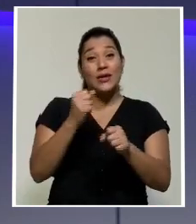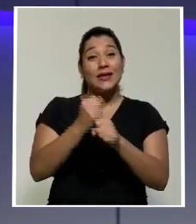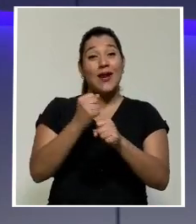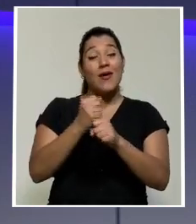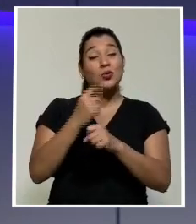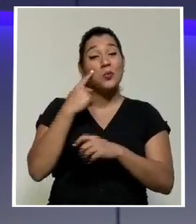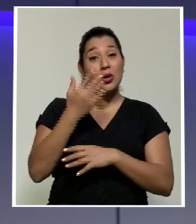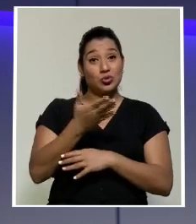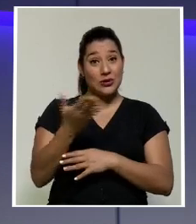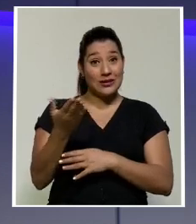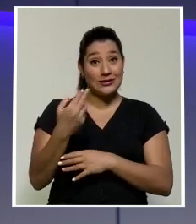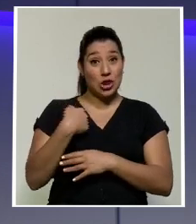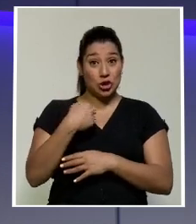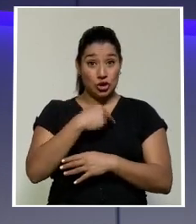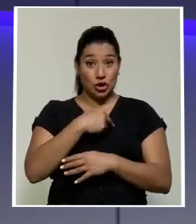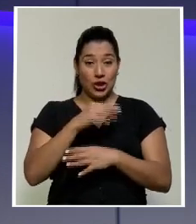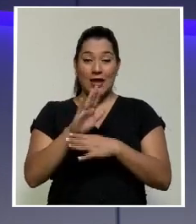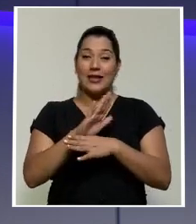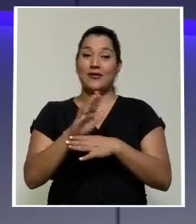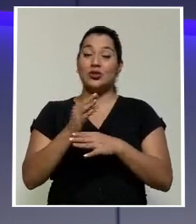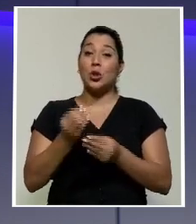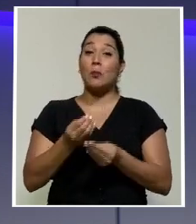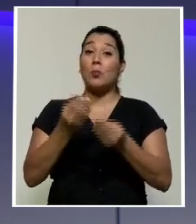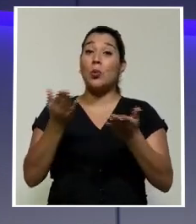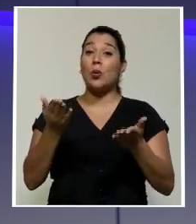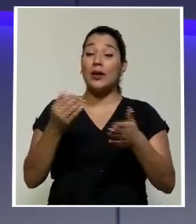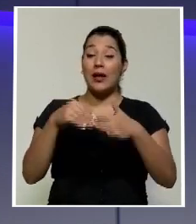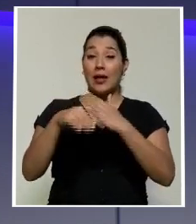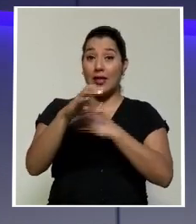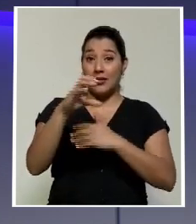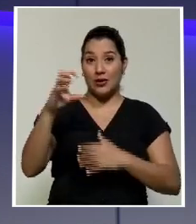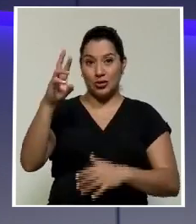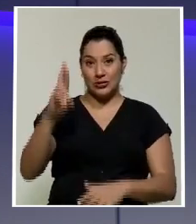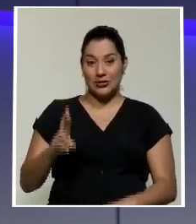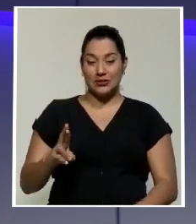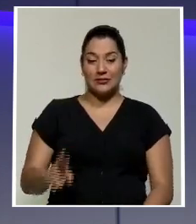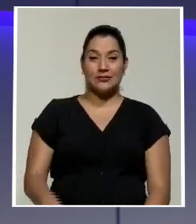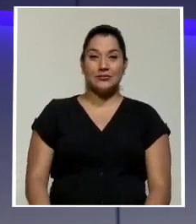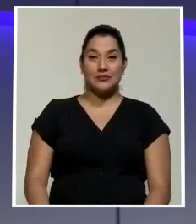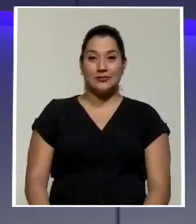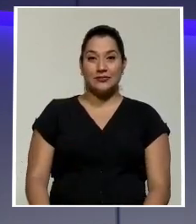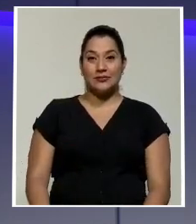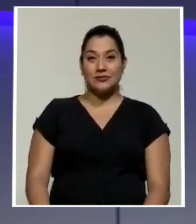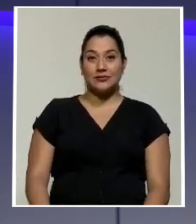para usted. Somos la televisión pública de Costa Rica.